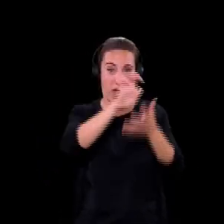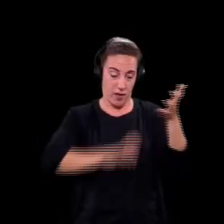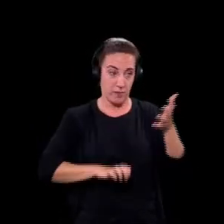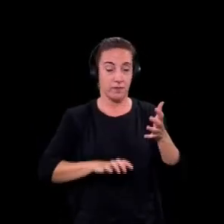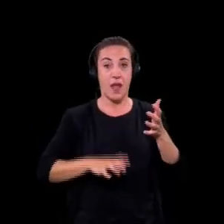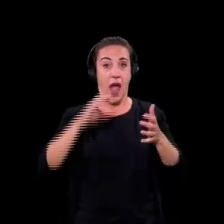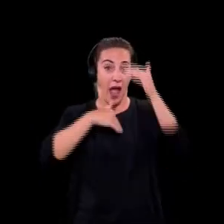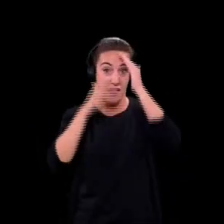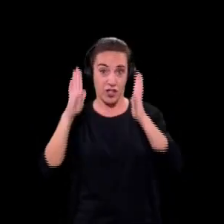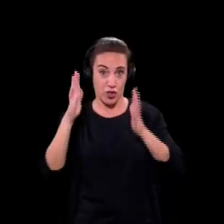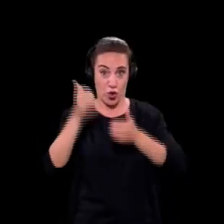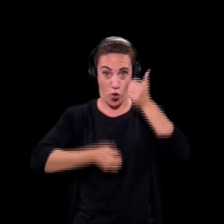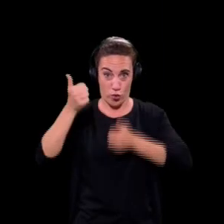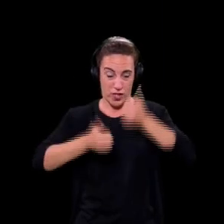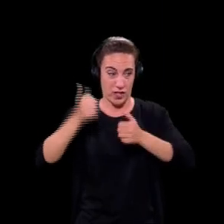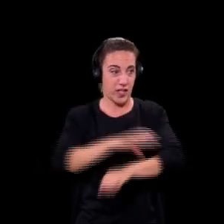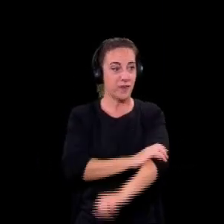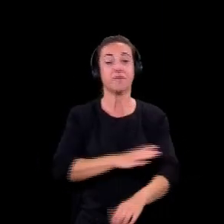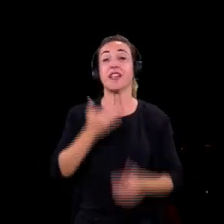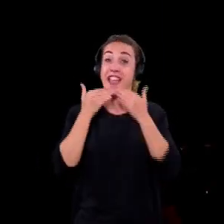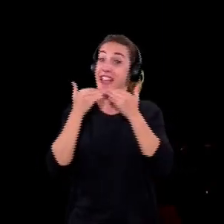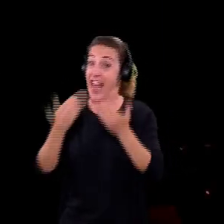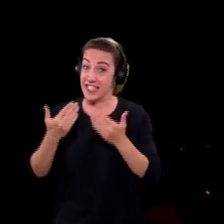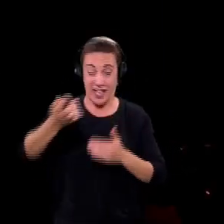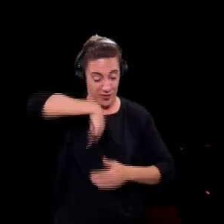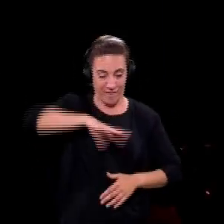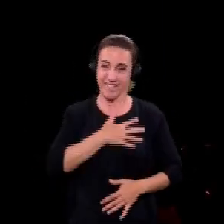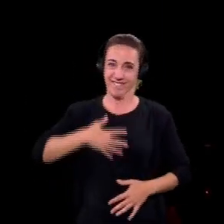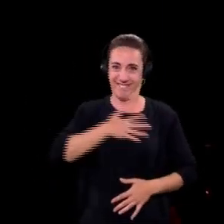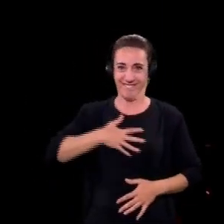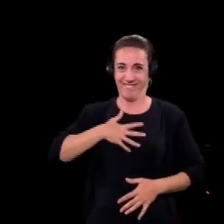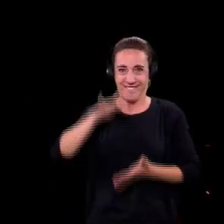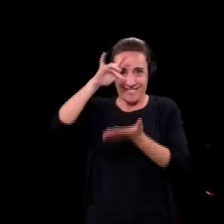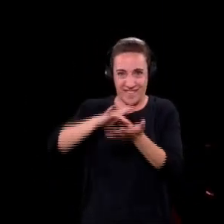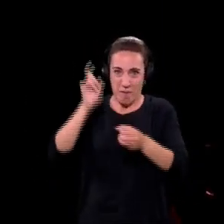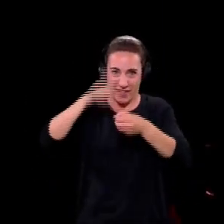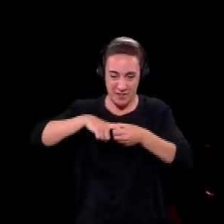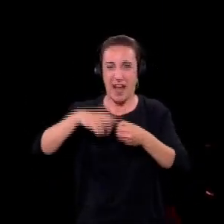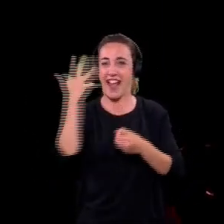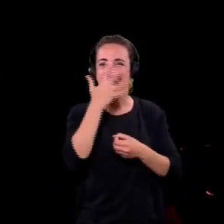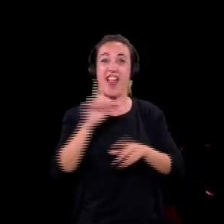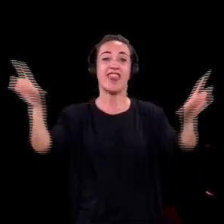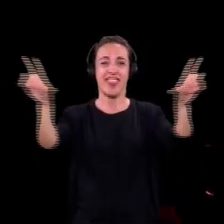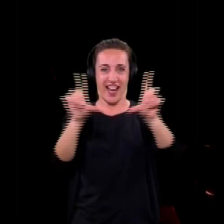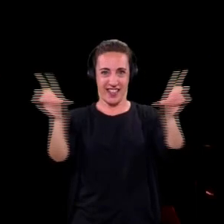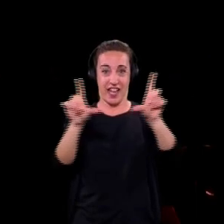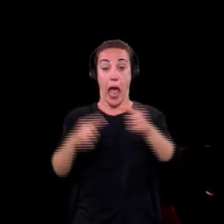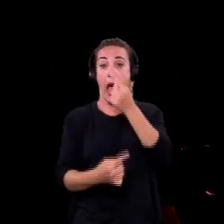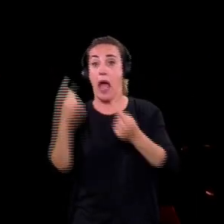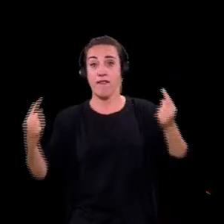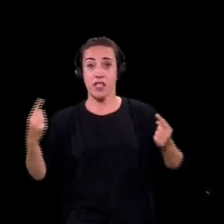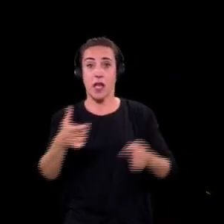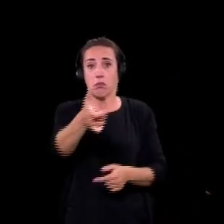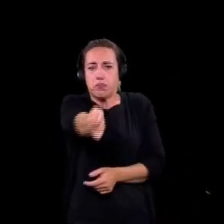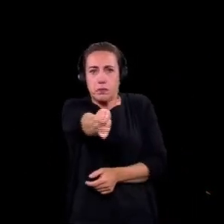muchas gracias, estamos encantadísimos de poder estar hoy aquí en el carnaval de la tele. A veces no ponemos la